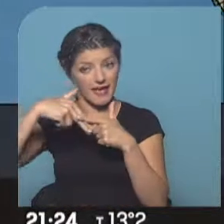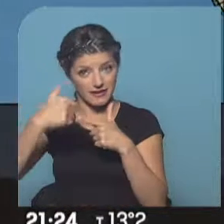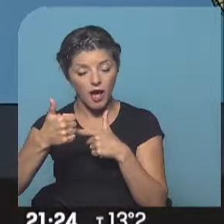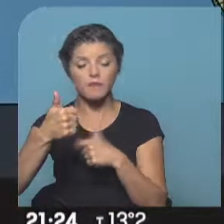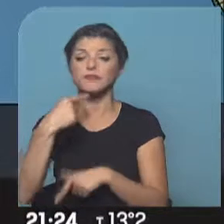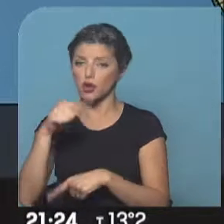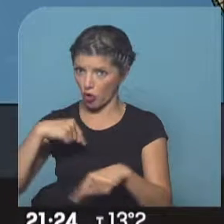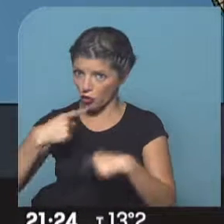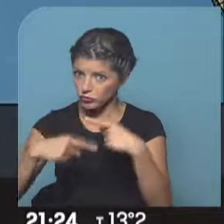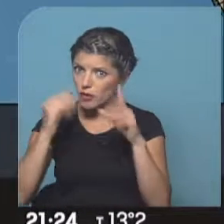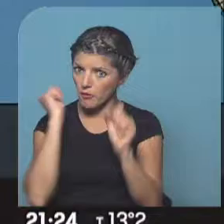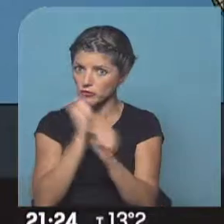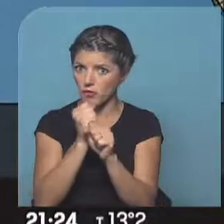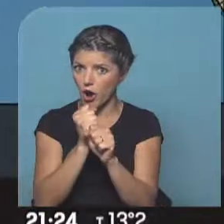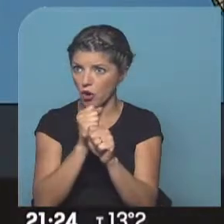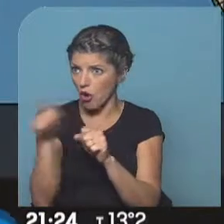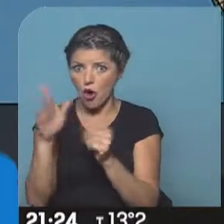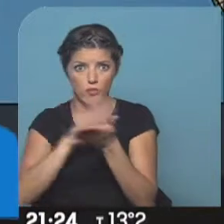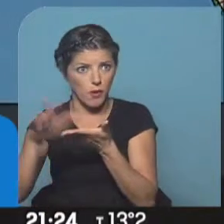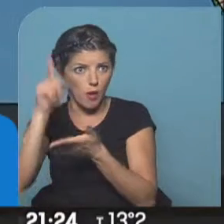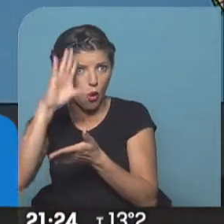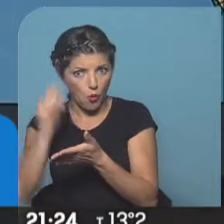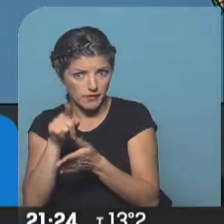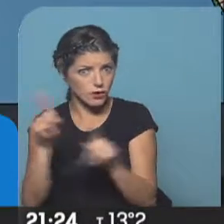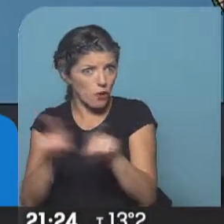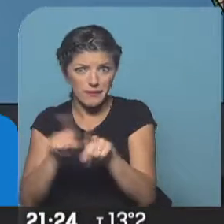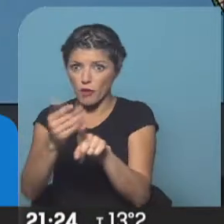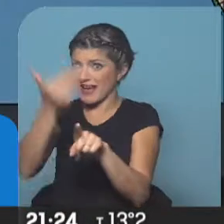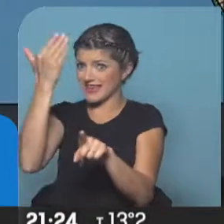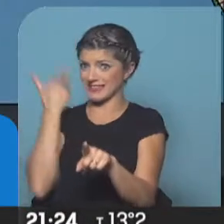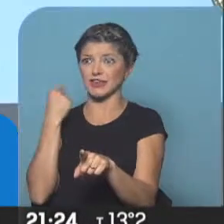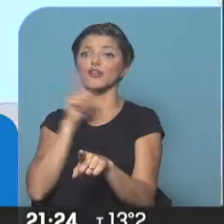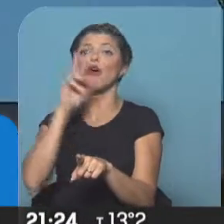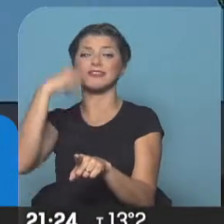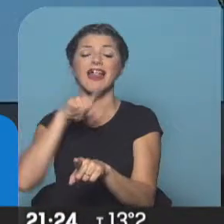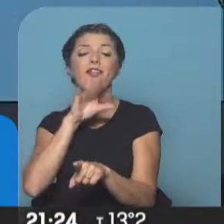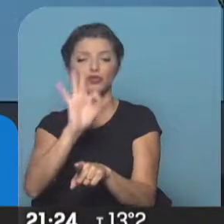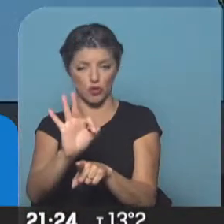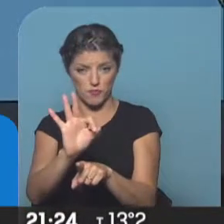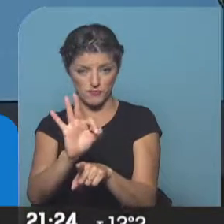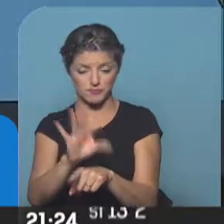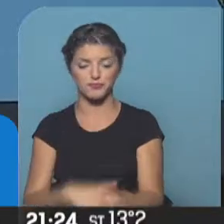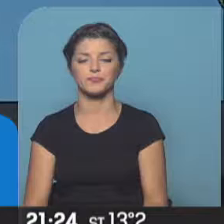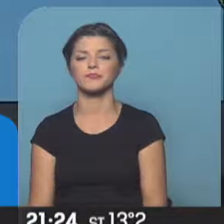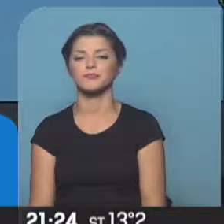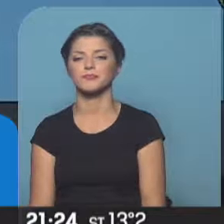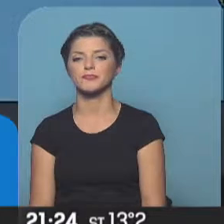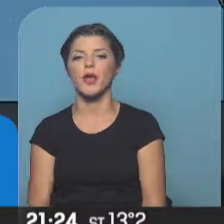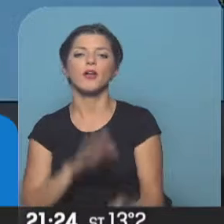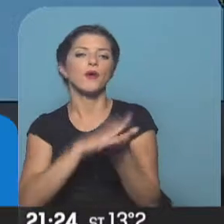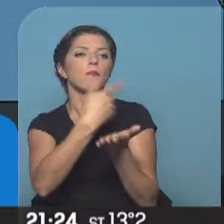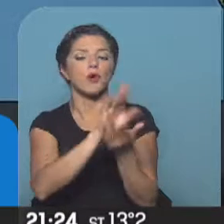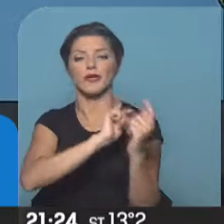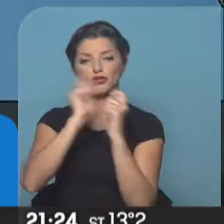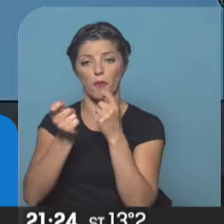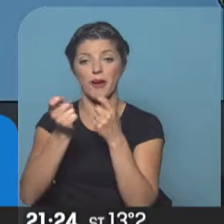van a seguir trabajando con el nuevo juez como hicieron con el anterior. Esto es al referirse, claro, al desplazamiento de Guido Otranto de la causa de la desaparición de Santiago